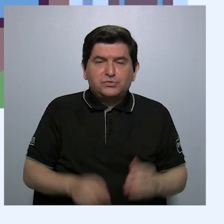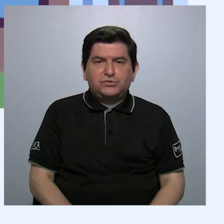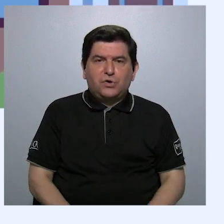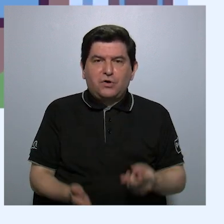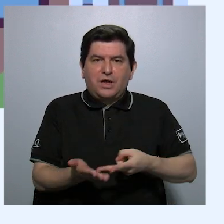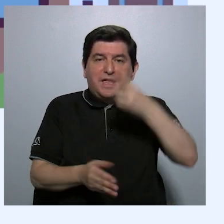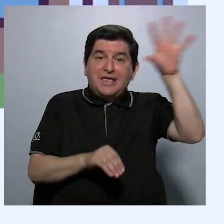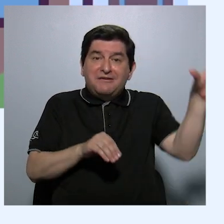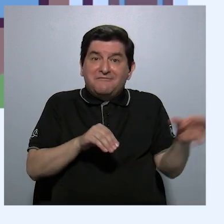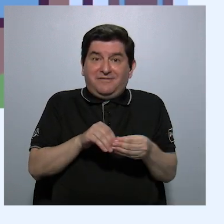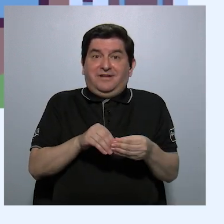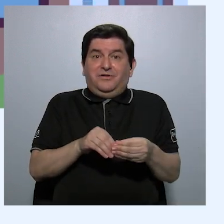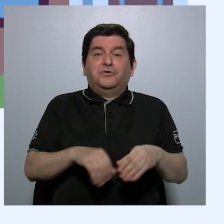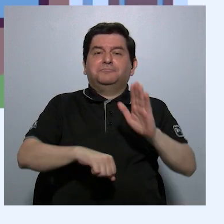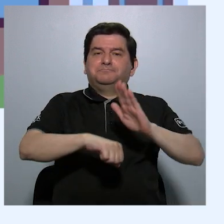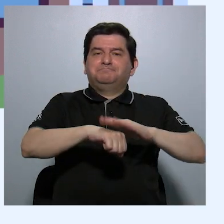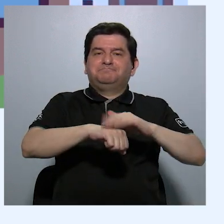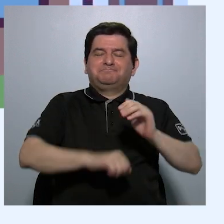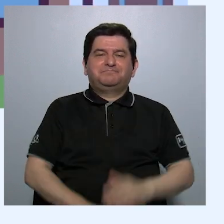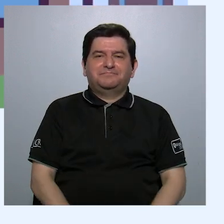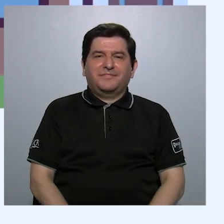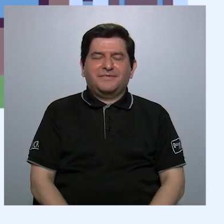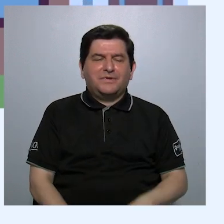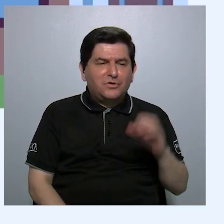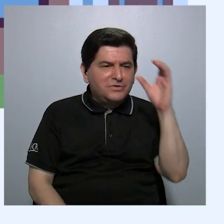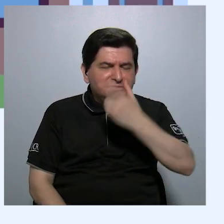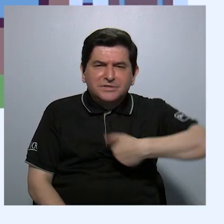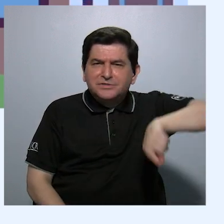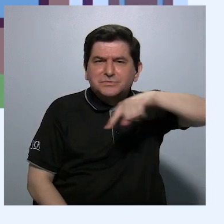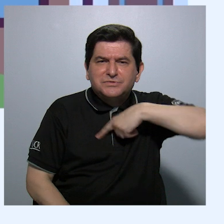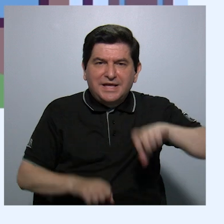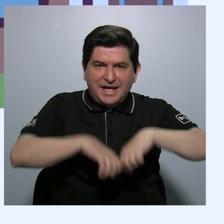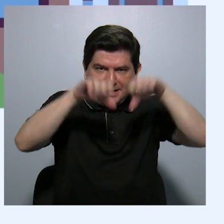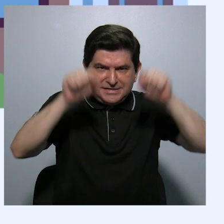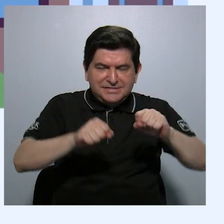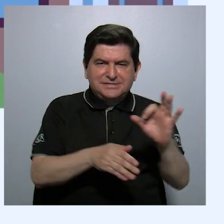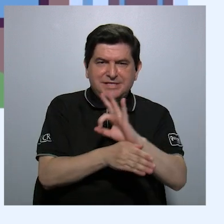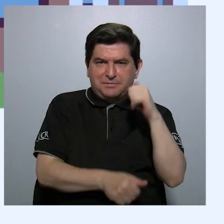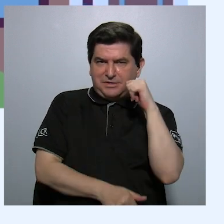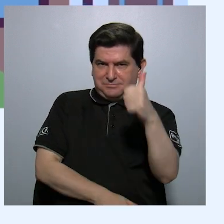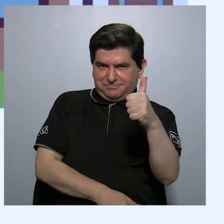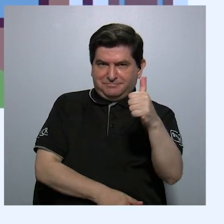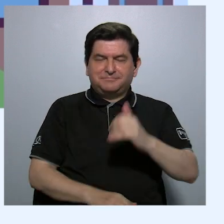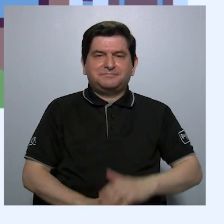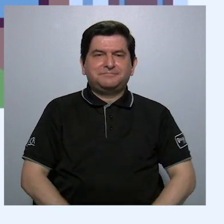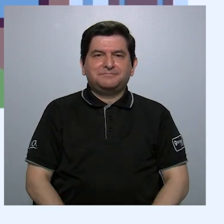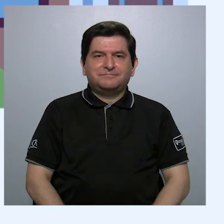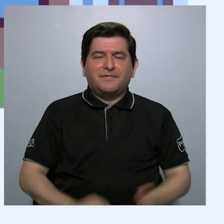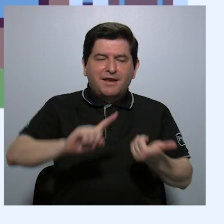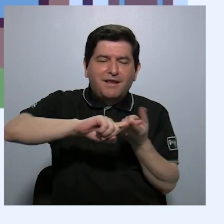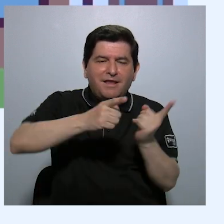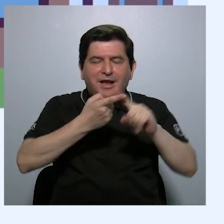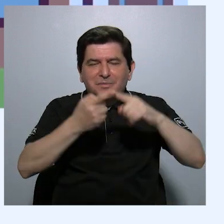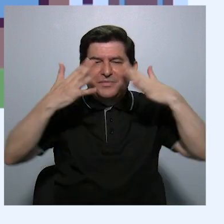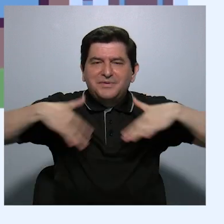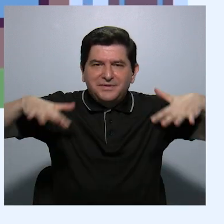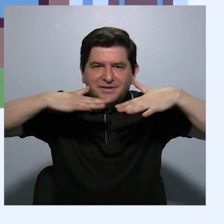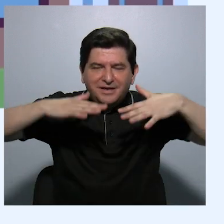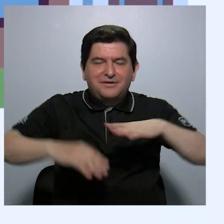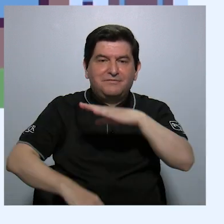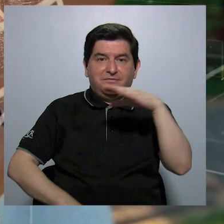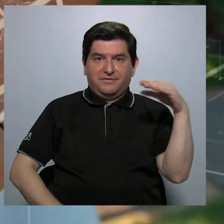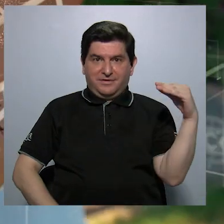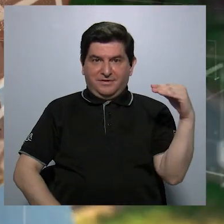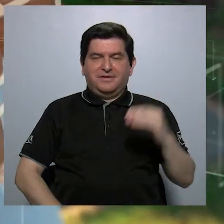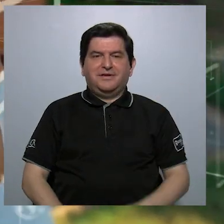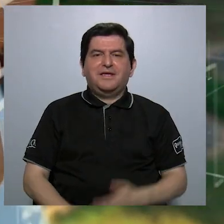generar un valor agregado. Entonces buscamos sistemas más eficientes, amigables con el ambiente y